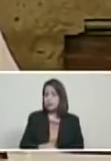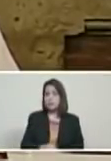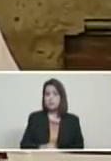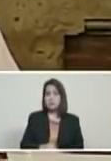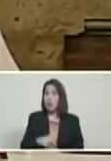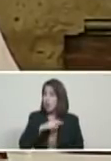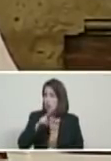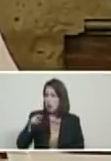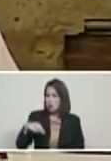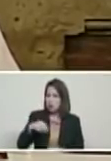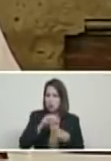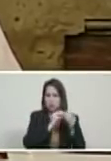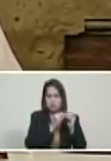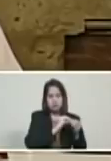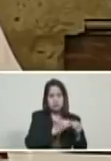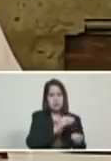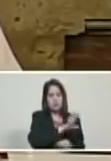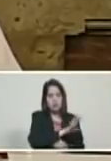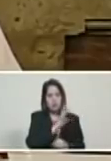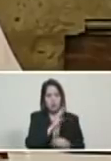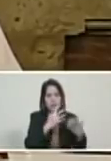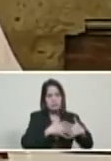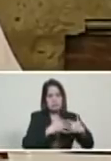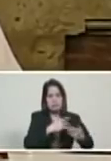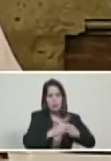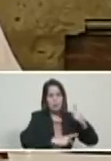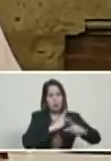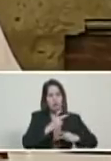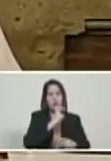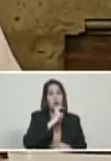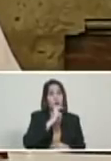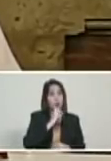nosotros instalando estas 54 plantas,